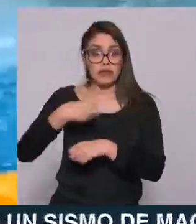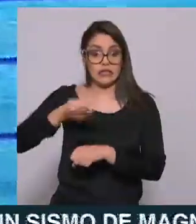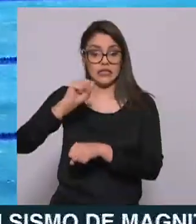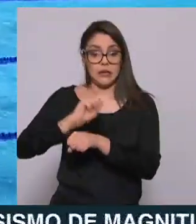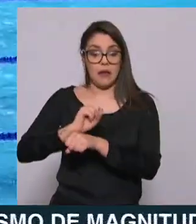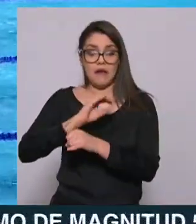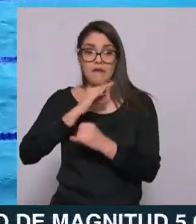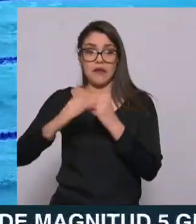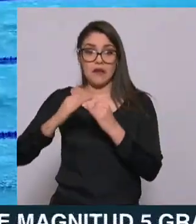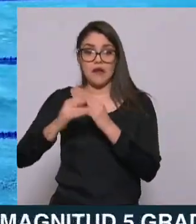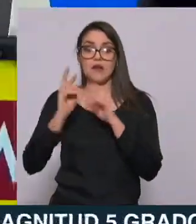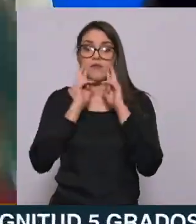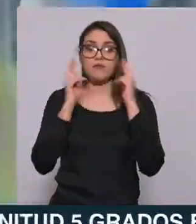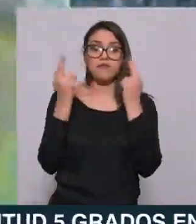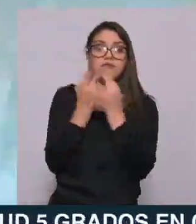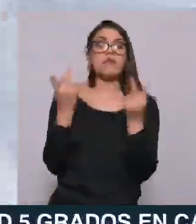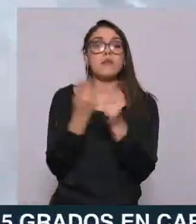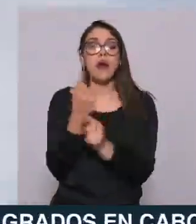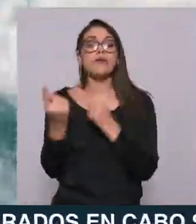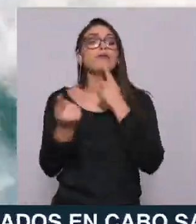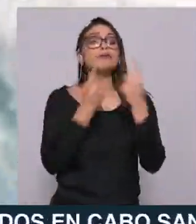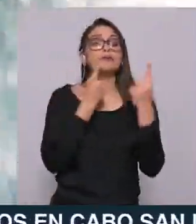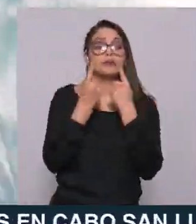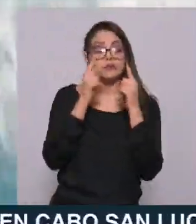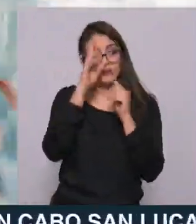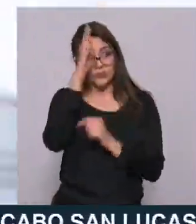semana para analizar la situación y discutir